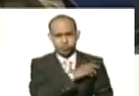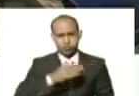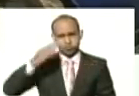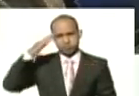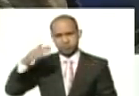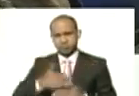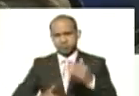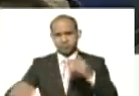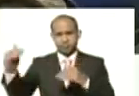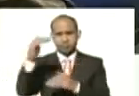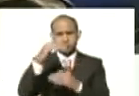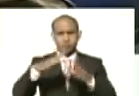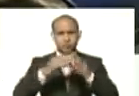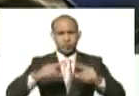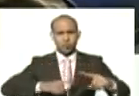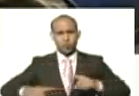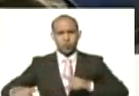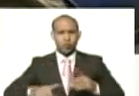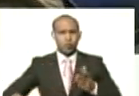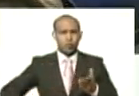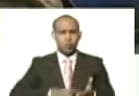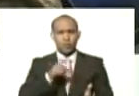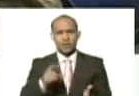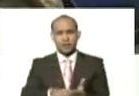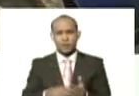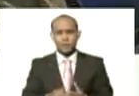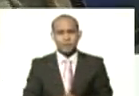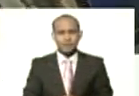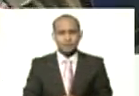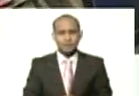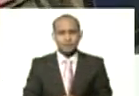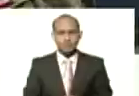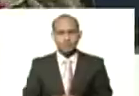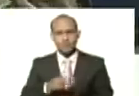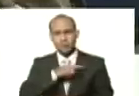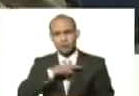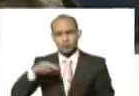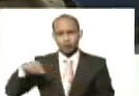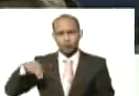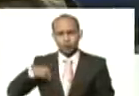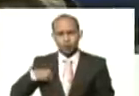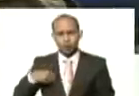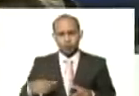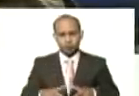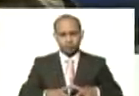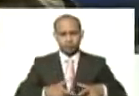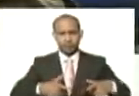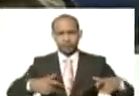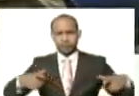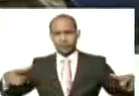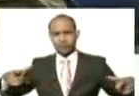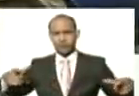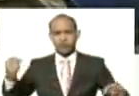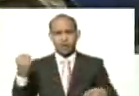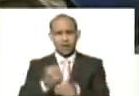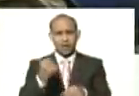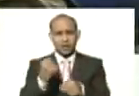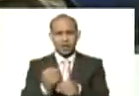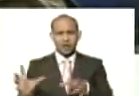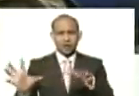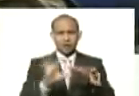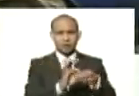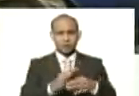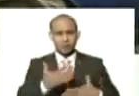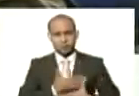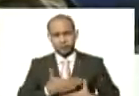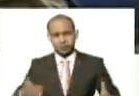de las distintas unidades que están desplegadas en los territorios, hemos garantizado el incremento de la cohesión y el apresto